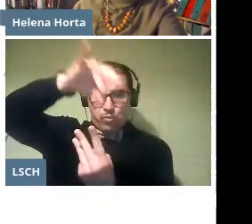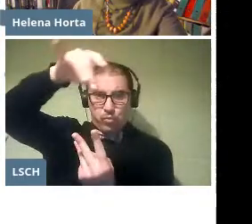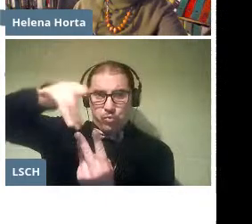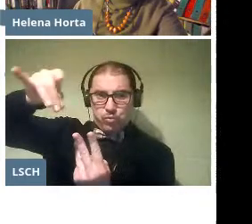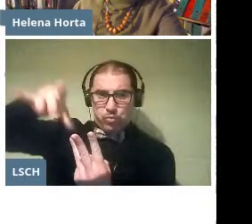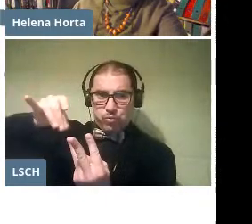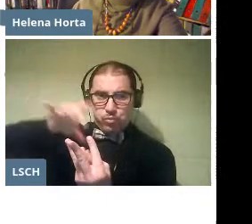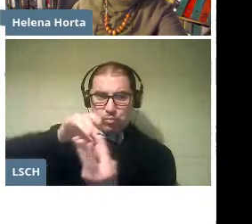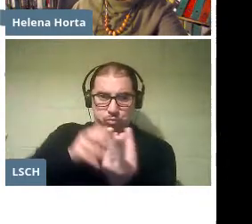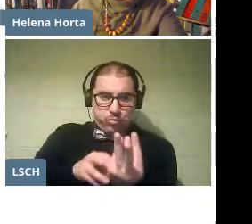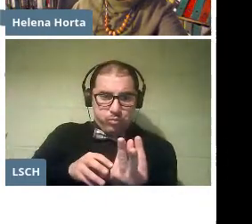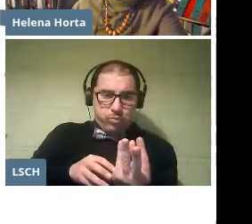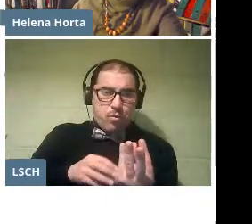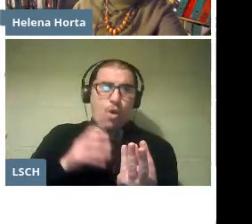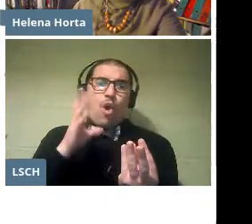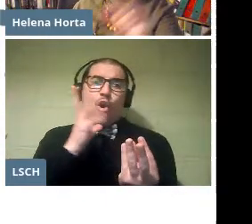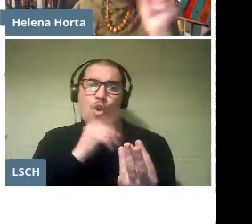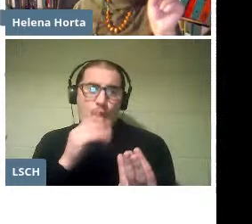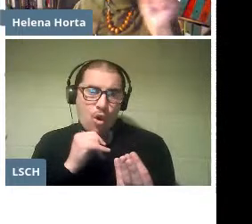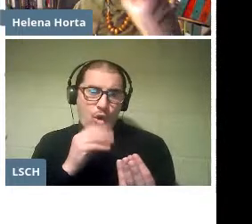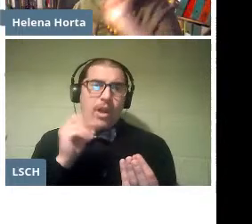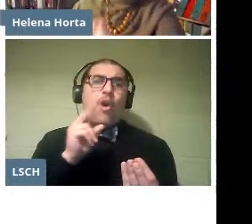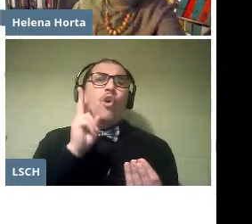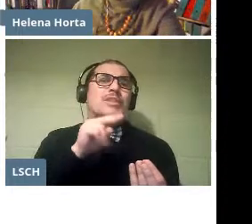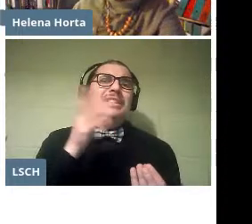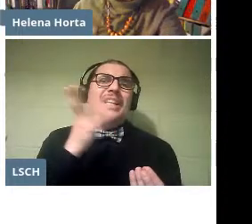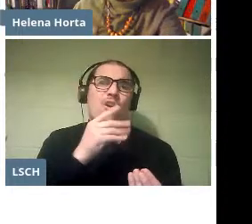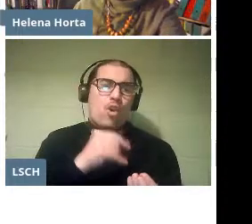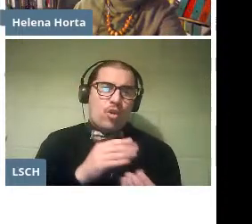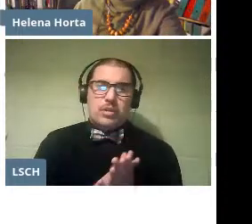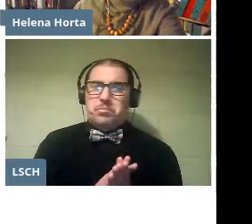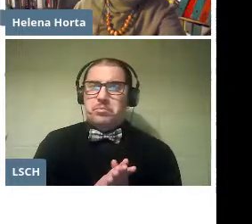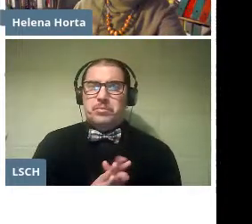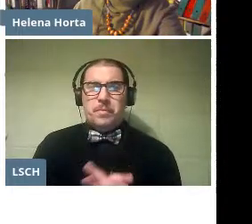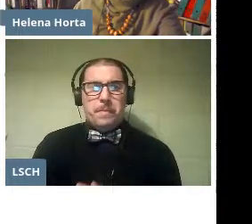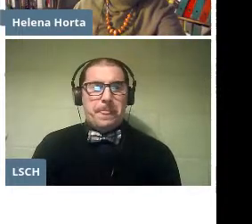variante monocroma o bicroma, en el caso de